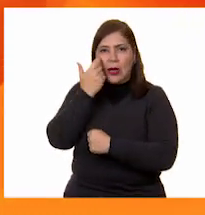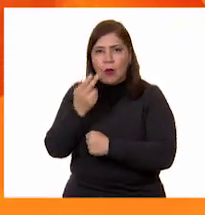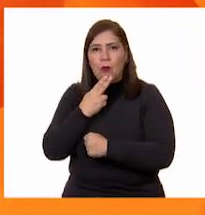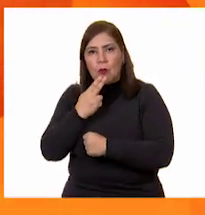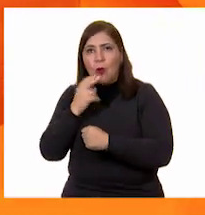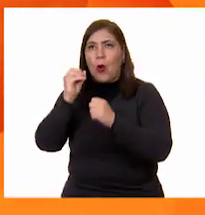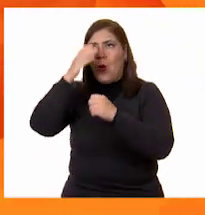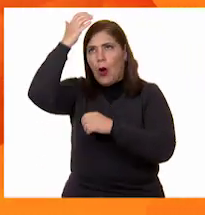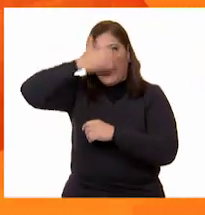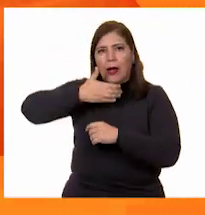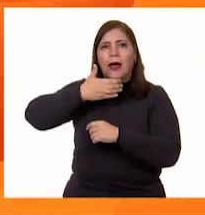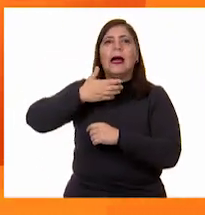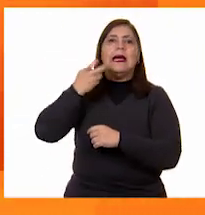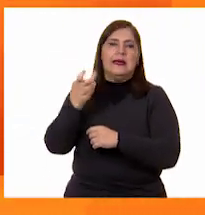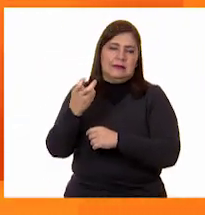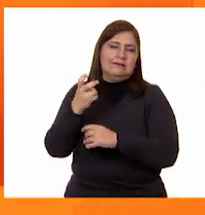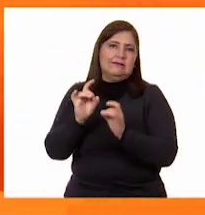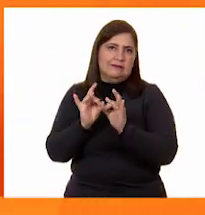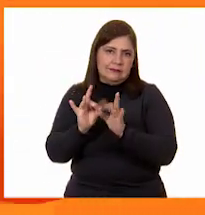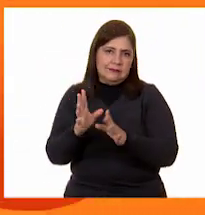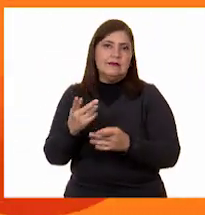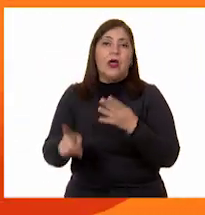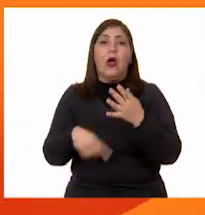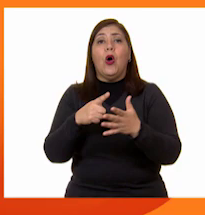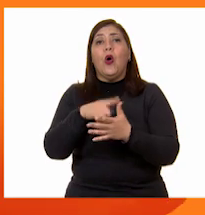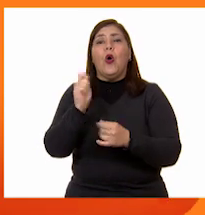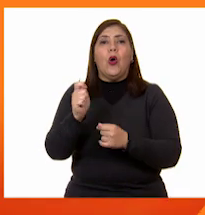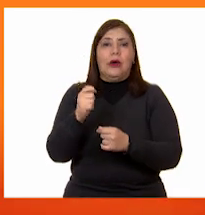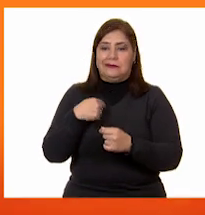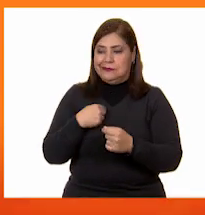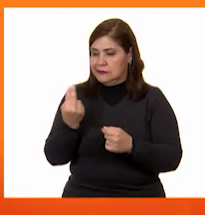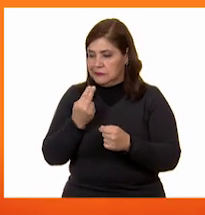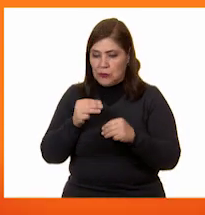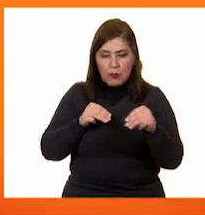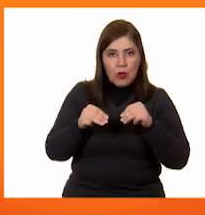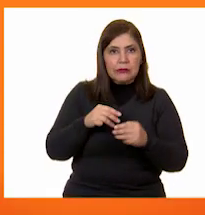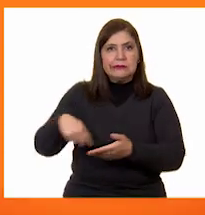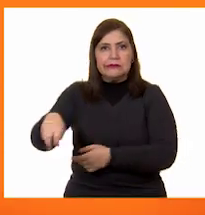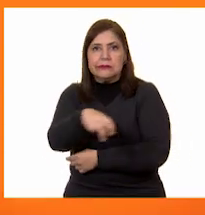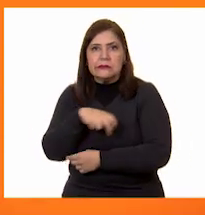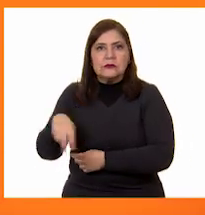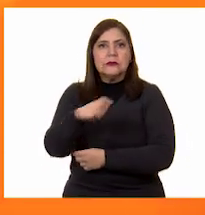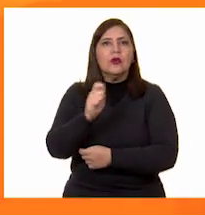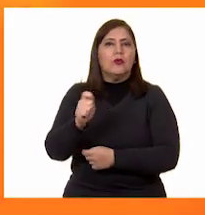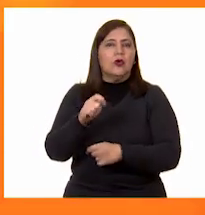una careta. La necesidad de moverse constantemente de su lugar.